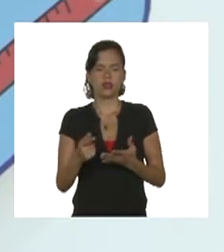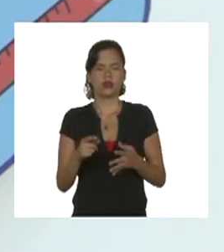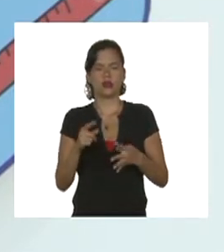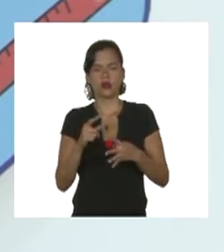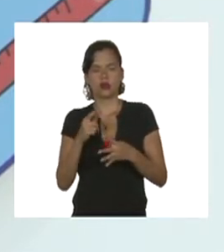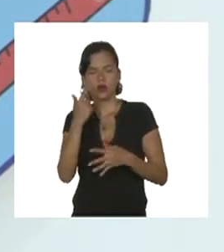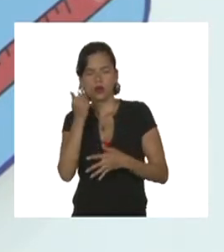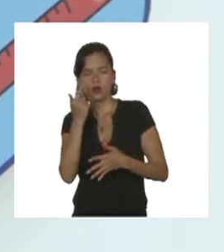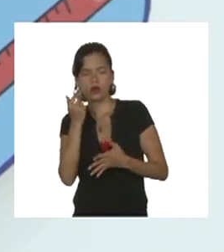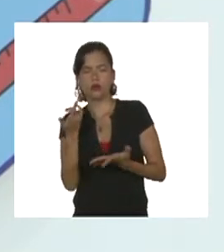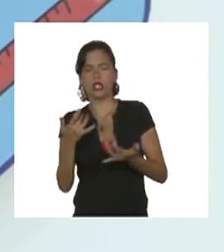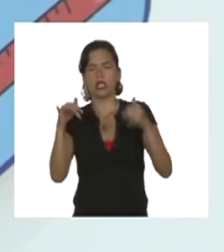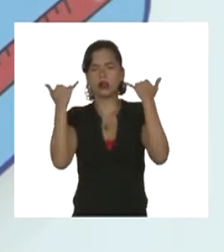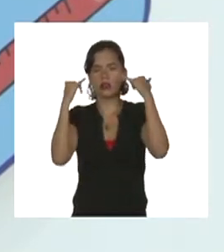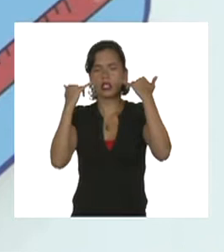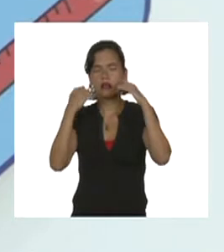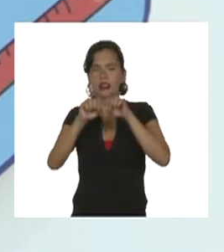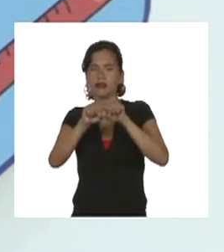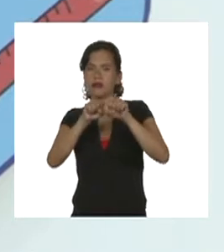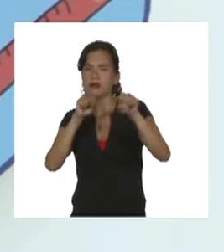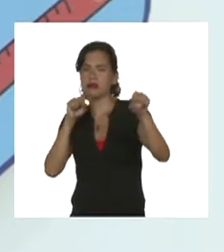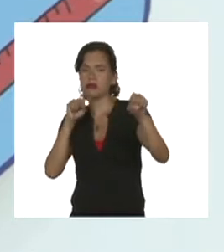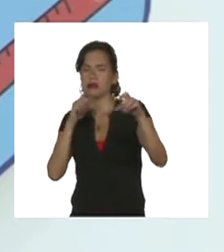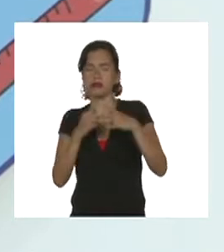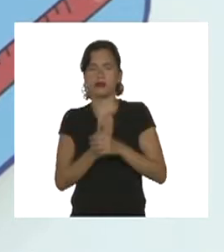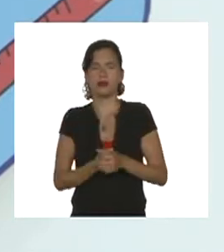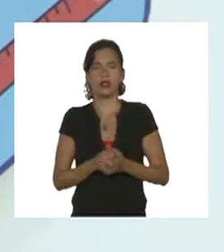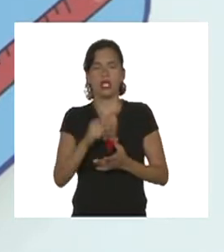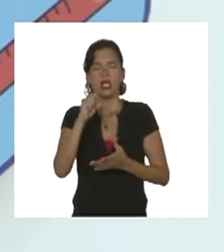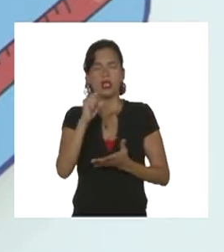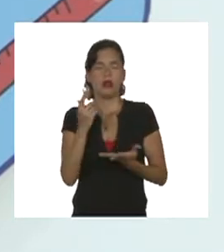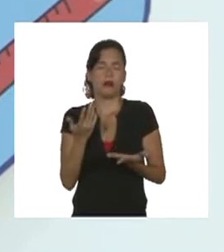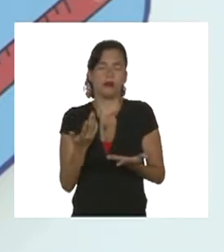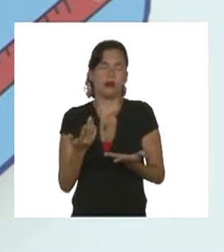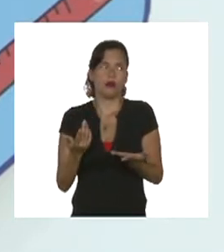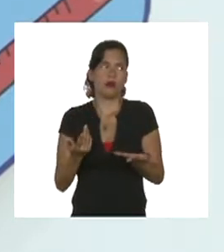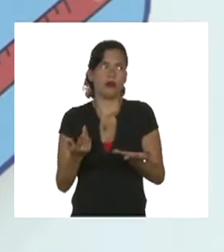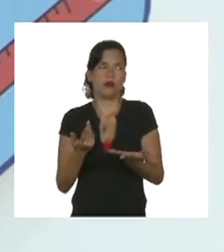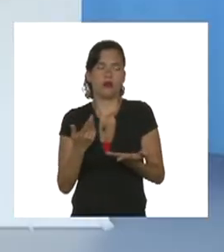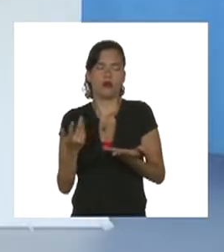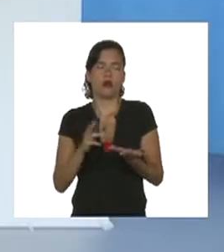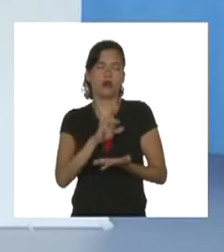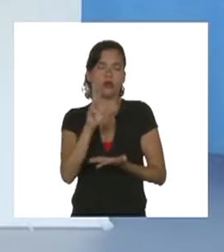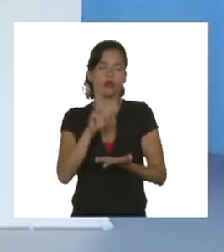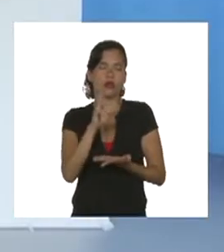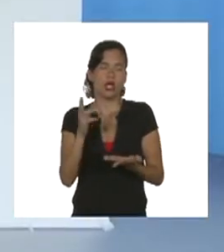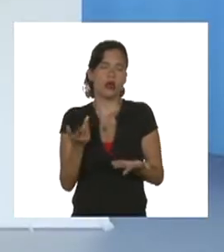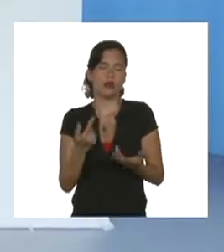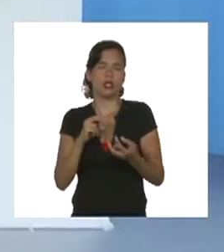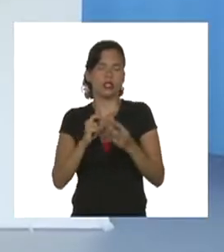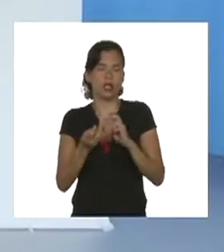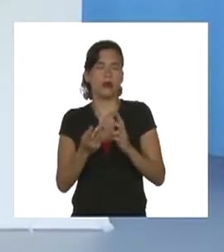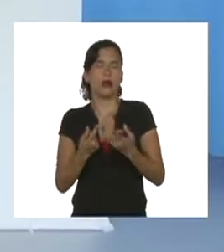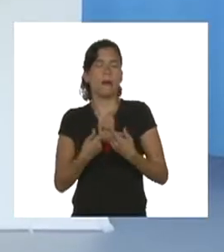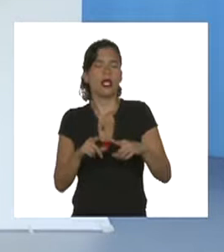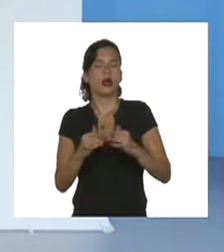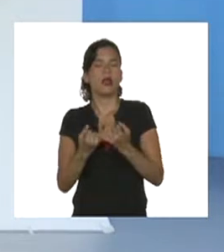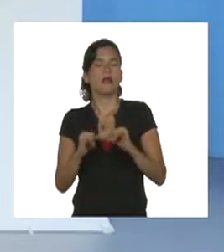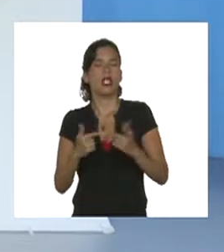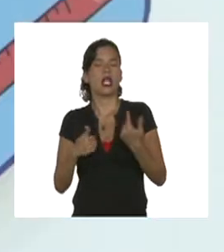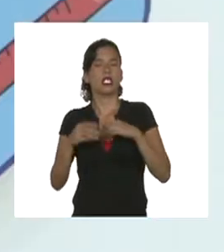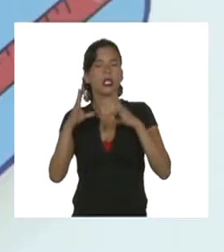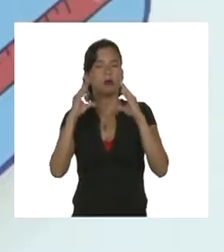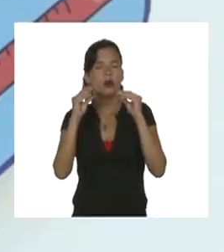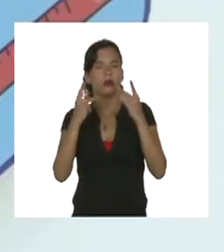lo celebran hace muchos siglos, que como te digo, que es poco usual el tema, pero al final estamos